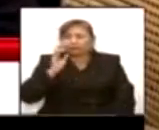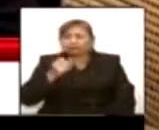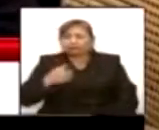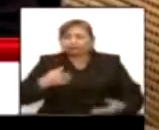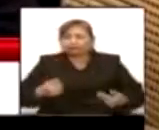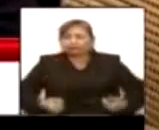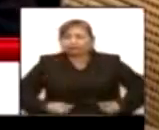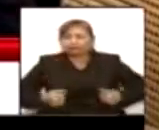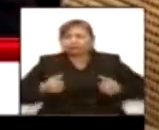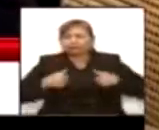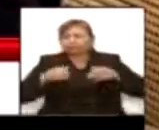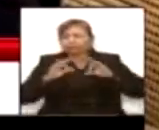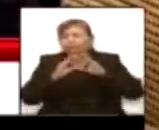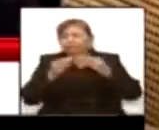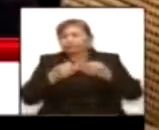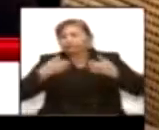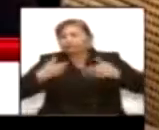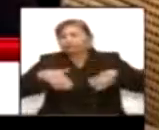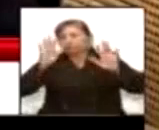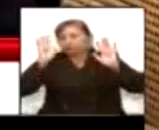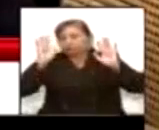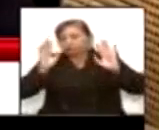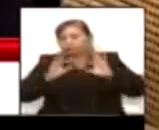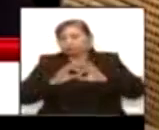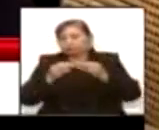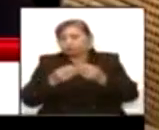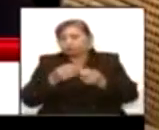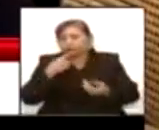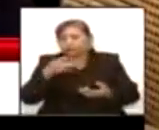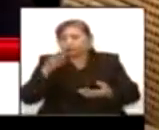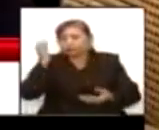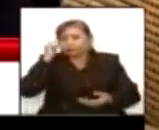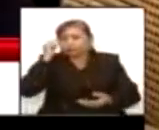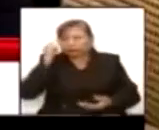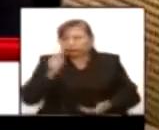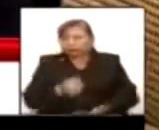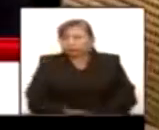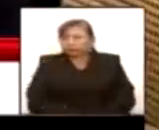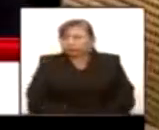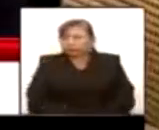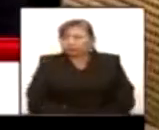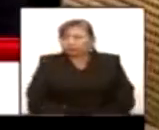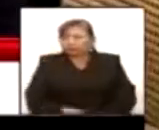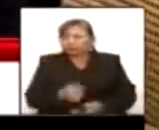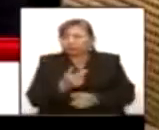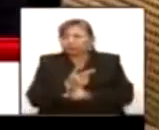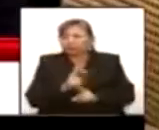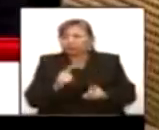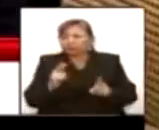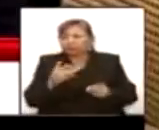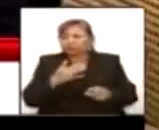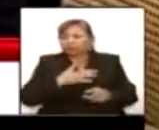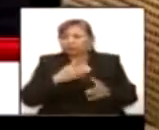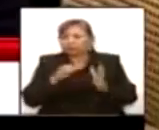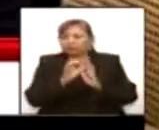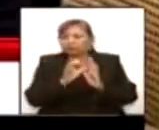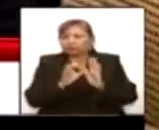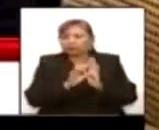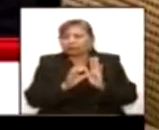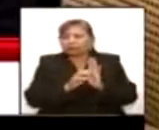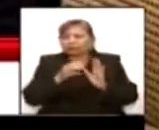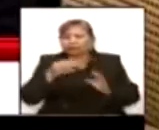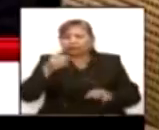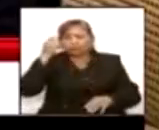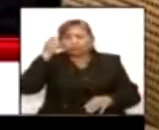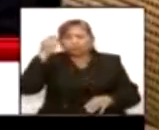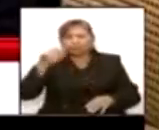en la vida, en la familia. No, ahora hay miles de clases de familia, bueno, piensen como quiere cada uno. Pero esa es la libertad que a mí me da la Constitución de poder